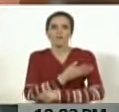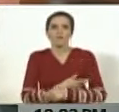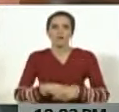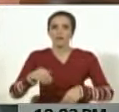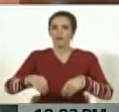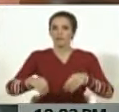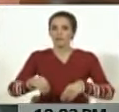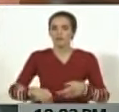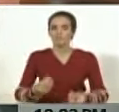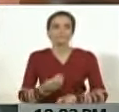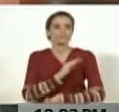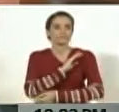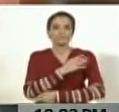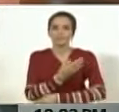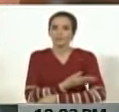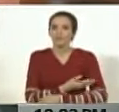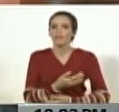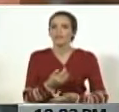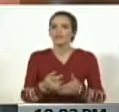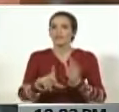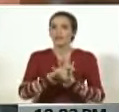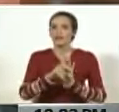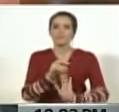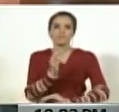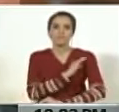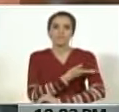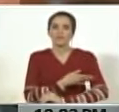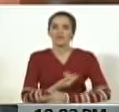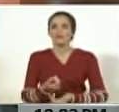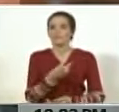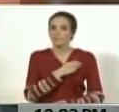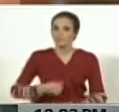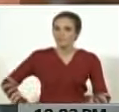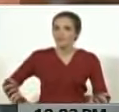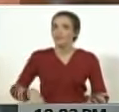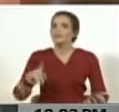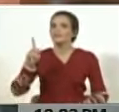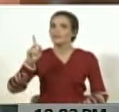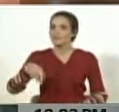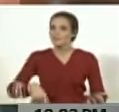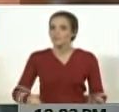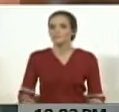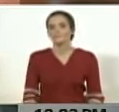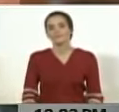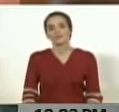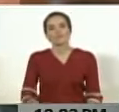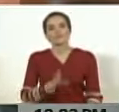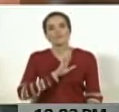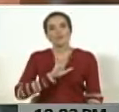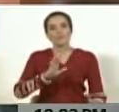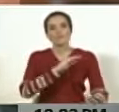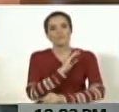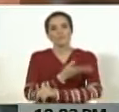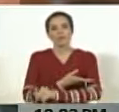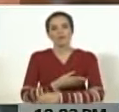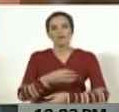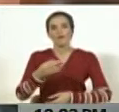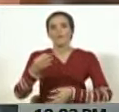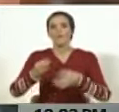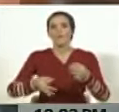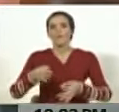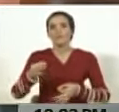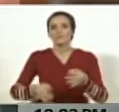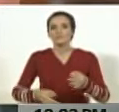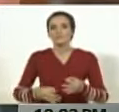electoral, del poder legislativo, del poder ejecutivo e incluso del propio poder judicial. La